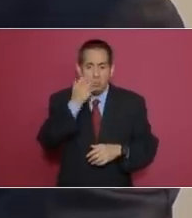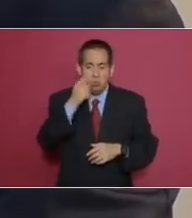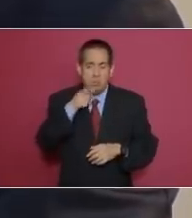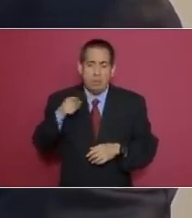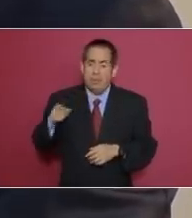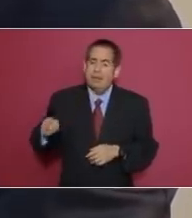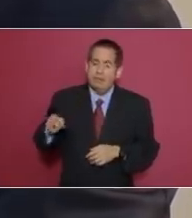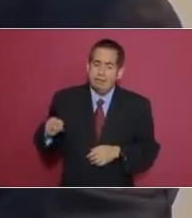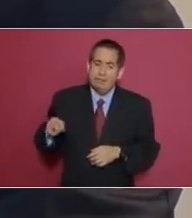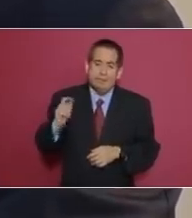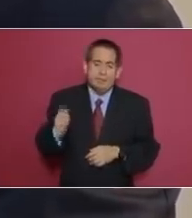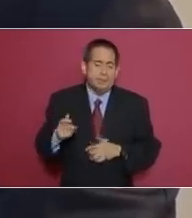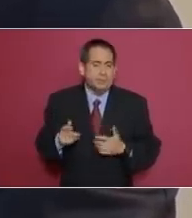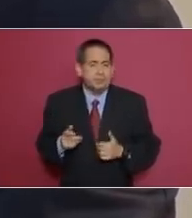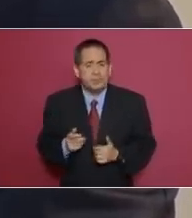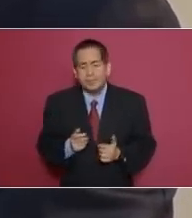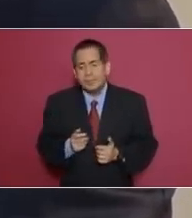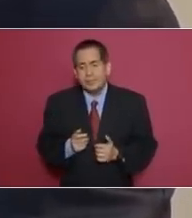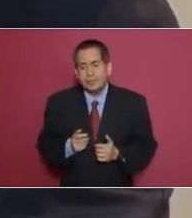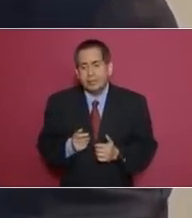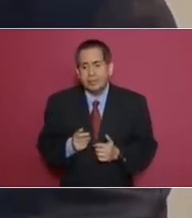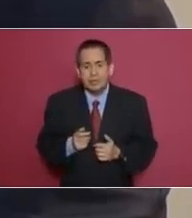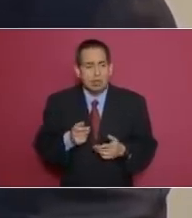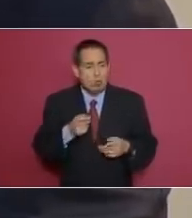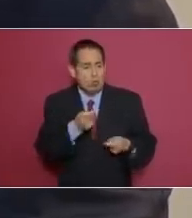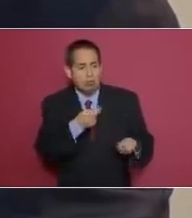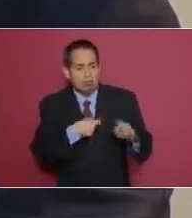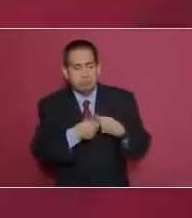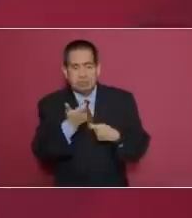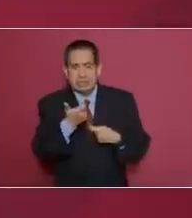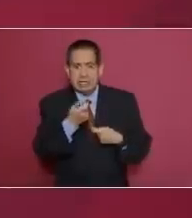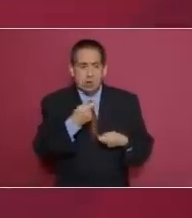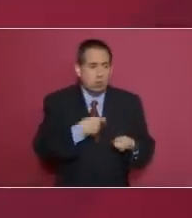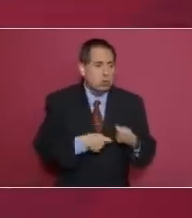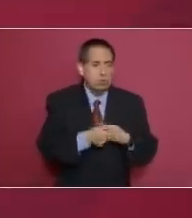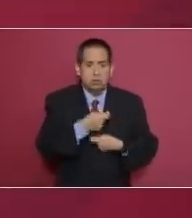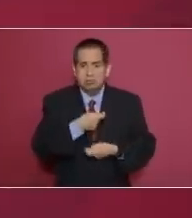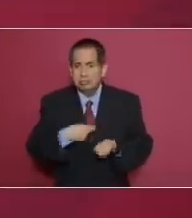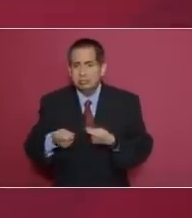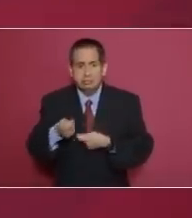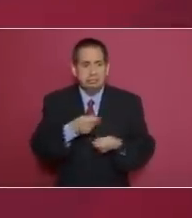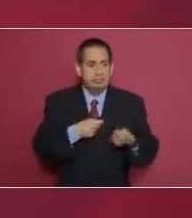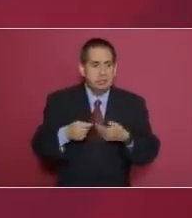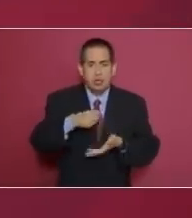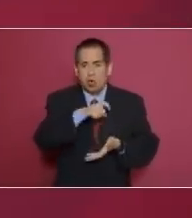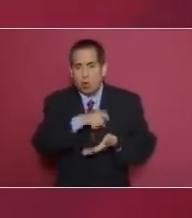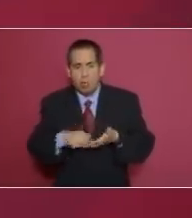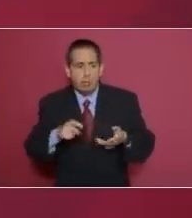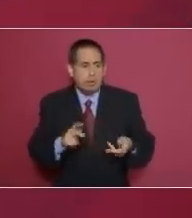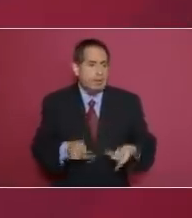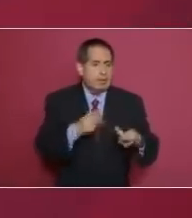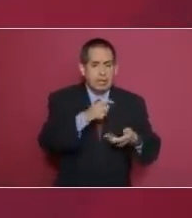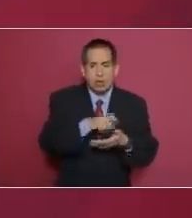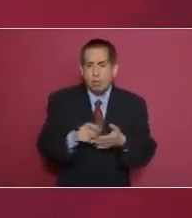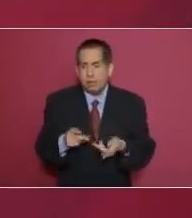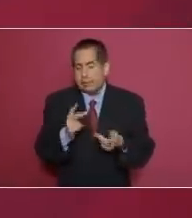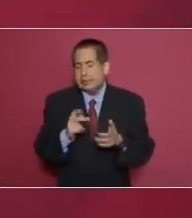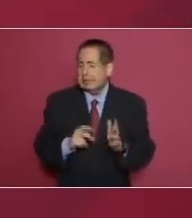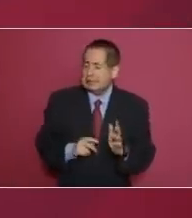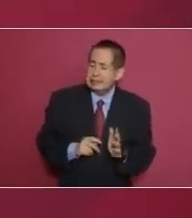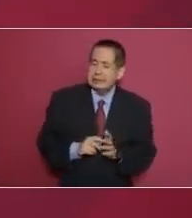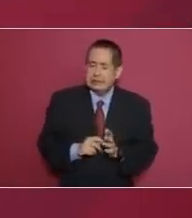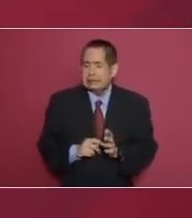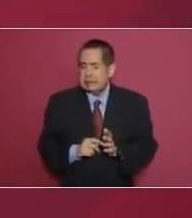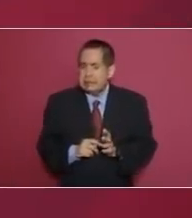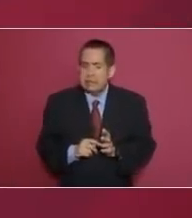prácticas de intercambio económico, a las compras,